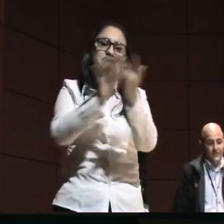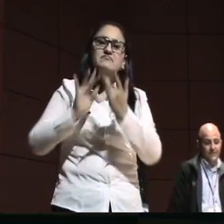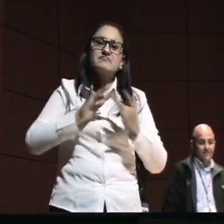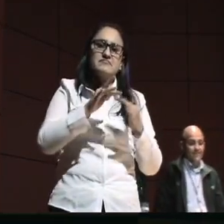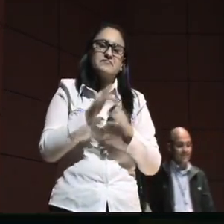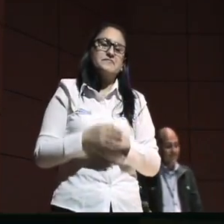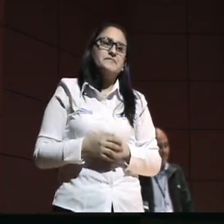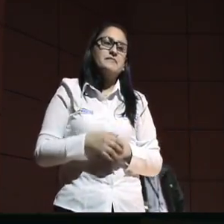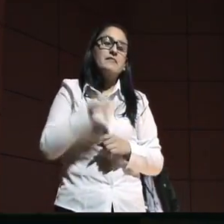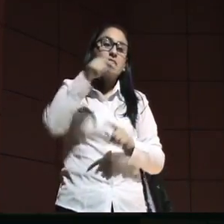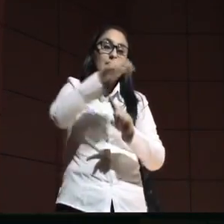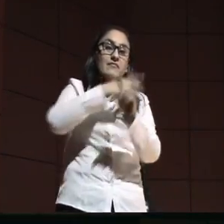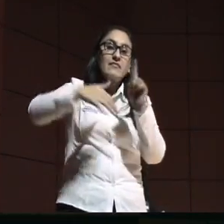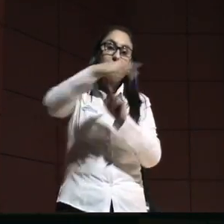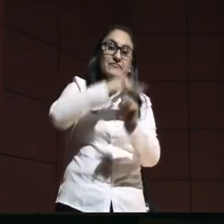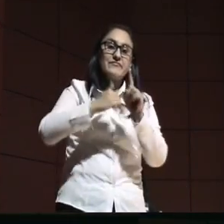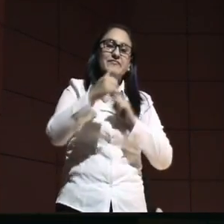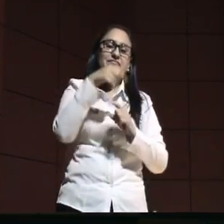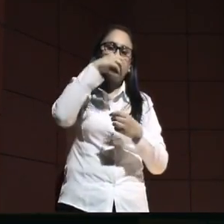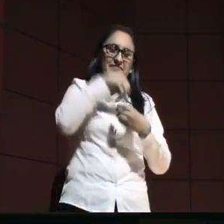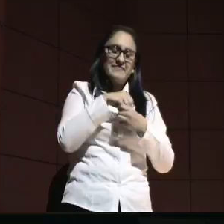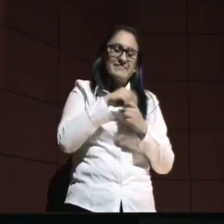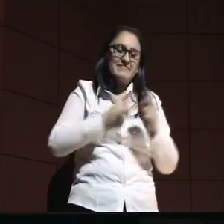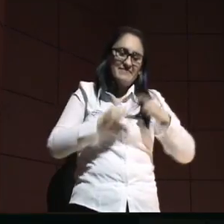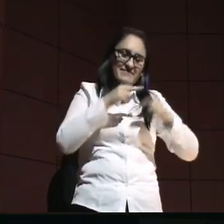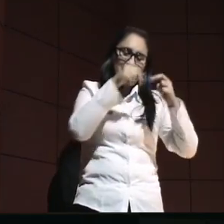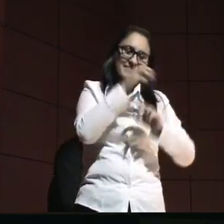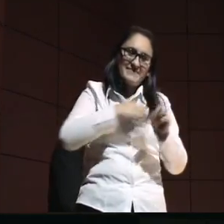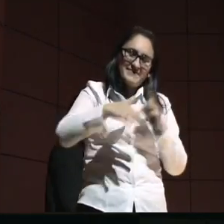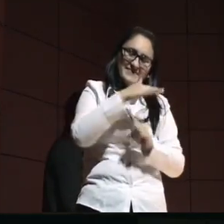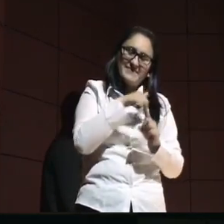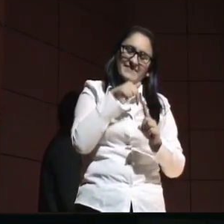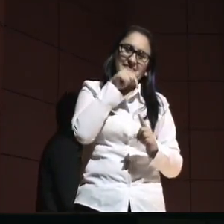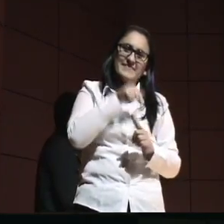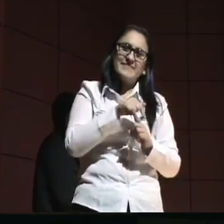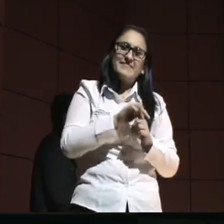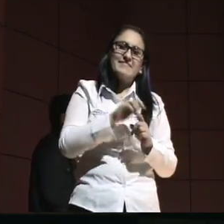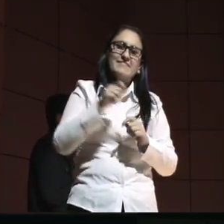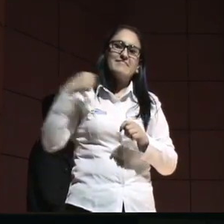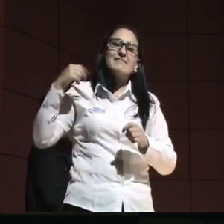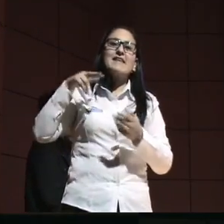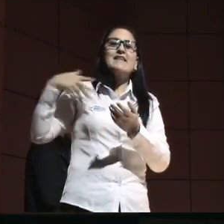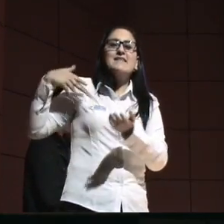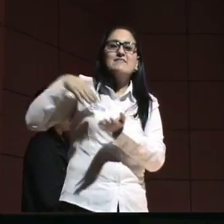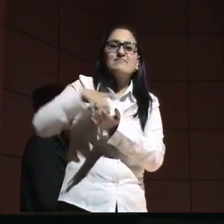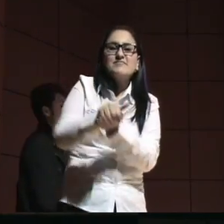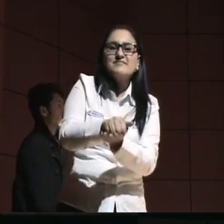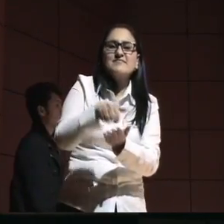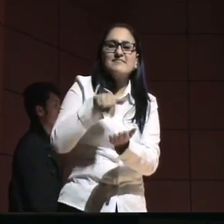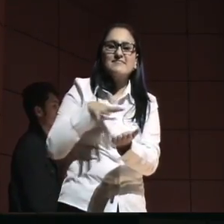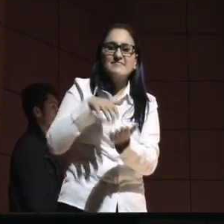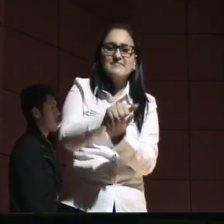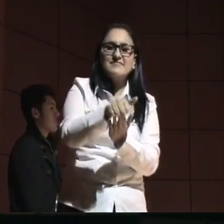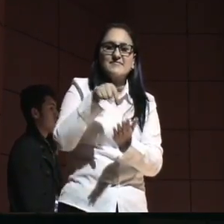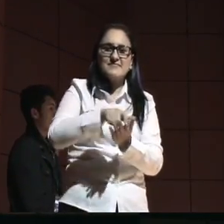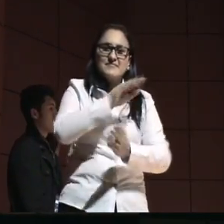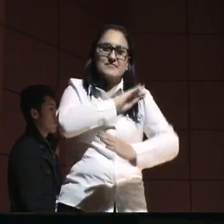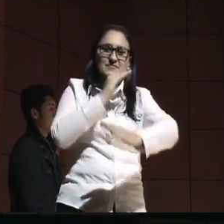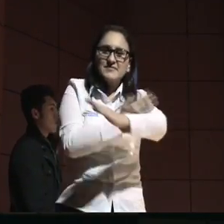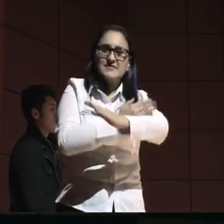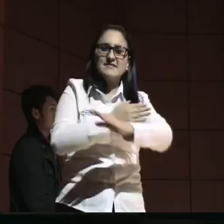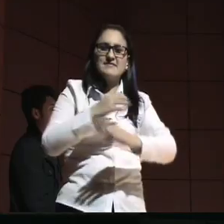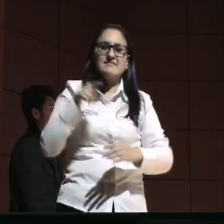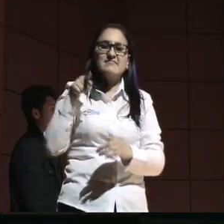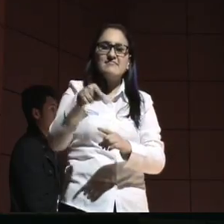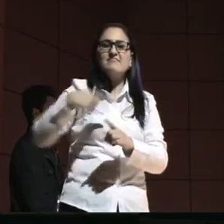Estos entornos, diseñados y construidos por personas ubicadas en la colonialidad del poder, que no reconocen la existencia de otras vidas